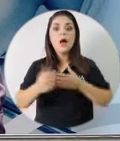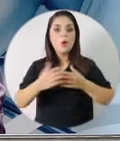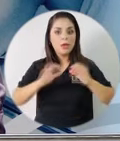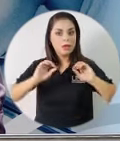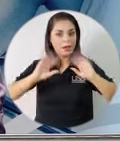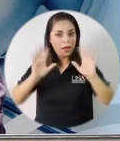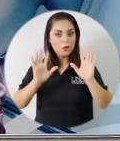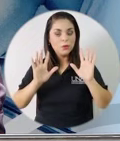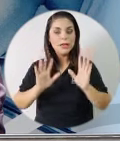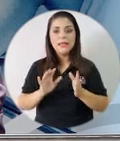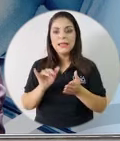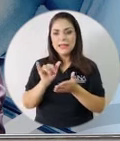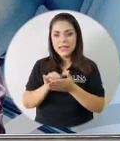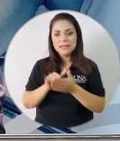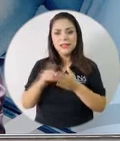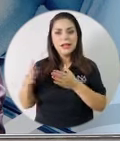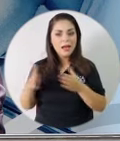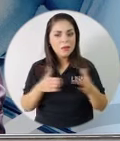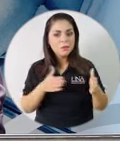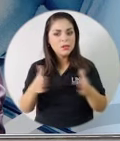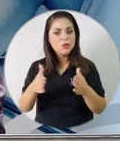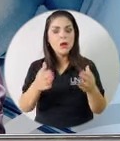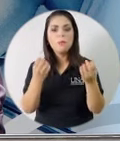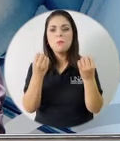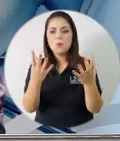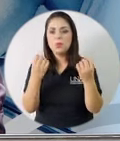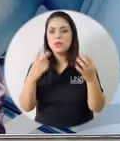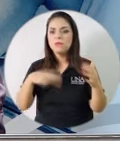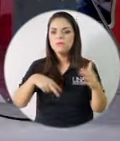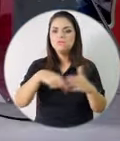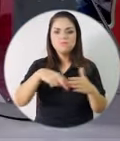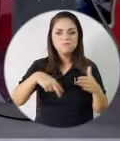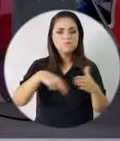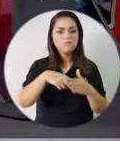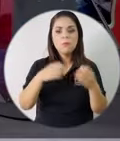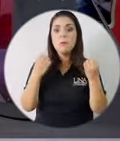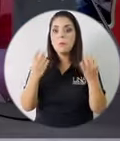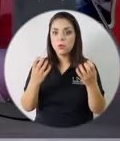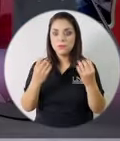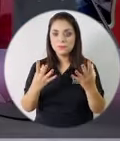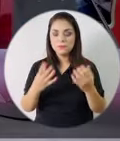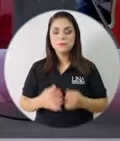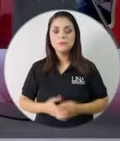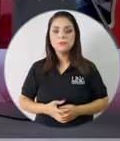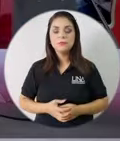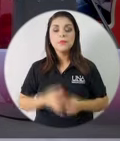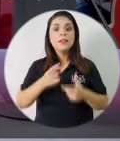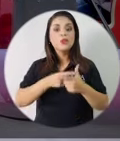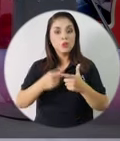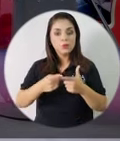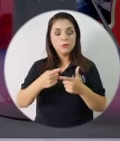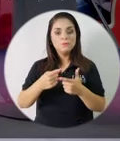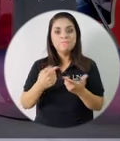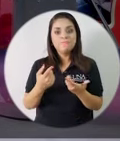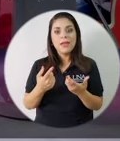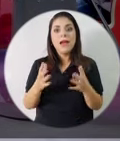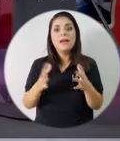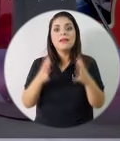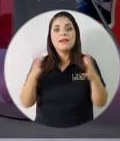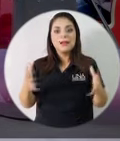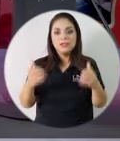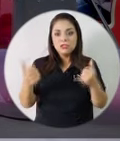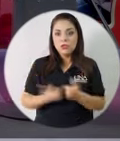trayecto hay múltiples dificultades. Entonces, precisamente por esos grandes retos que hay para